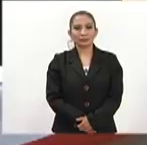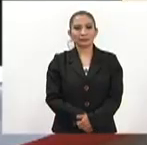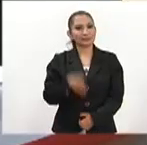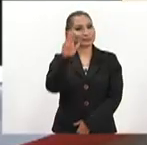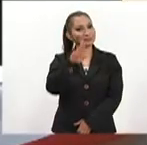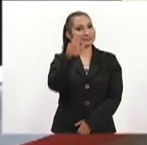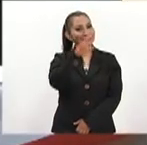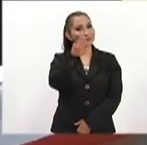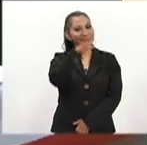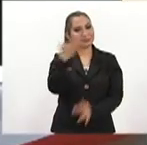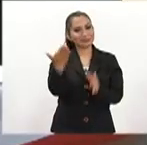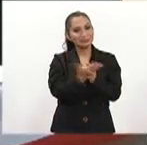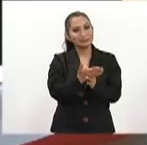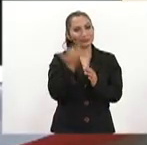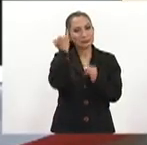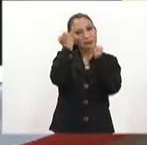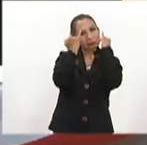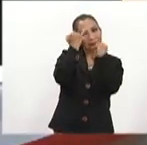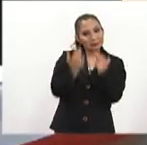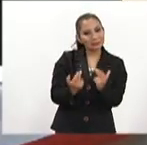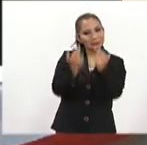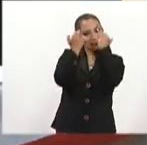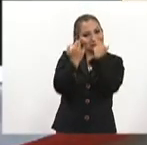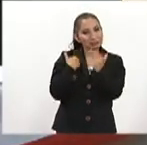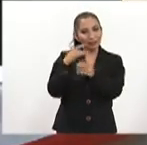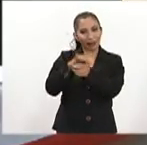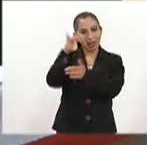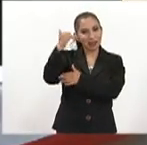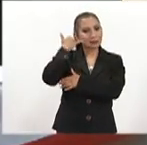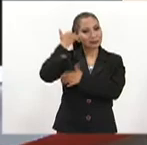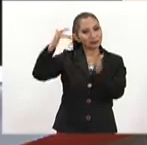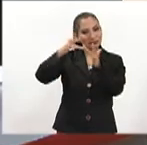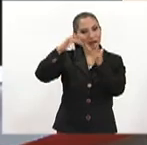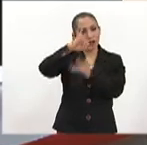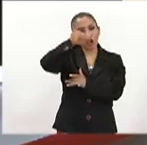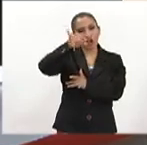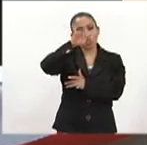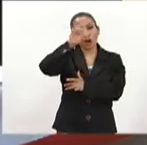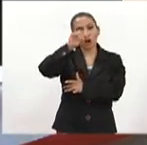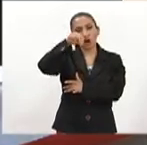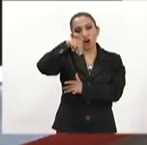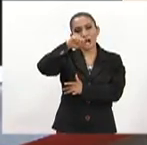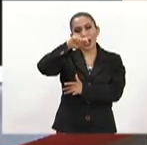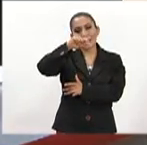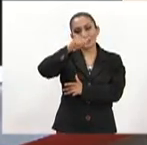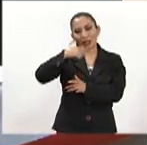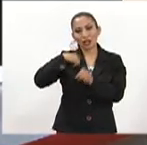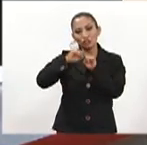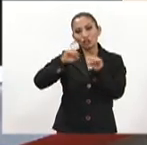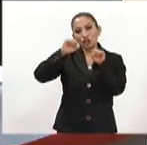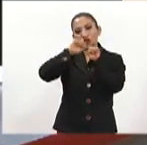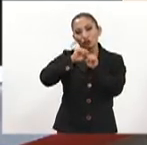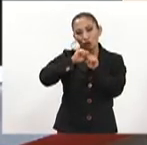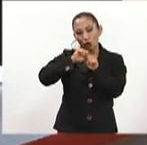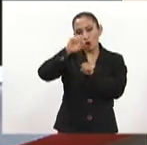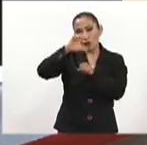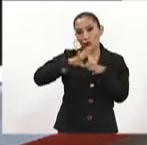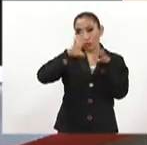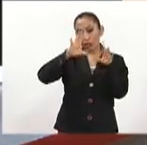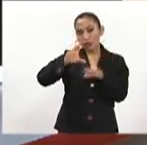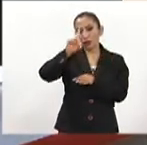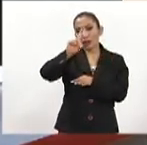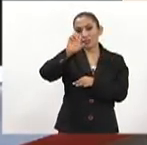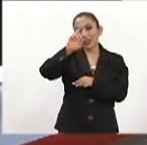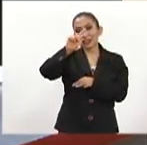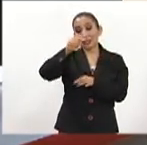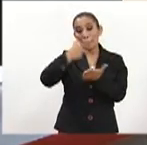Es miércoles de nuestra sección Emprendedores y le agradecemos que nos tome la llamada a Jonathan Hernández Díaz. Él es socio y fundador de Dertec y también es